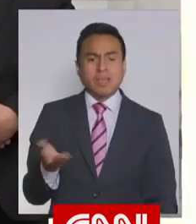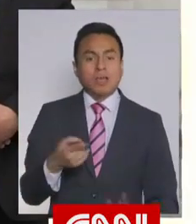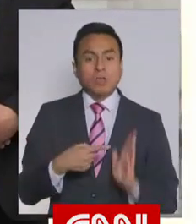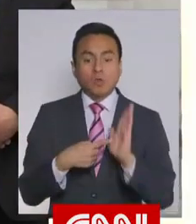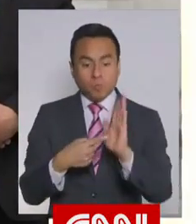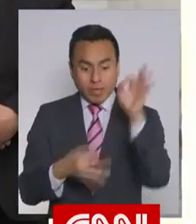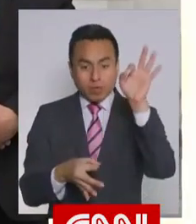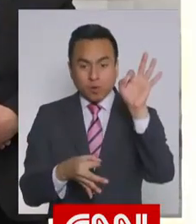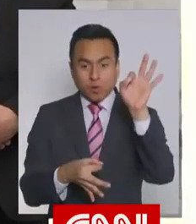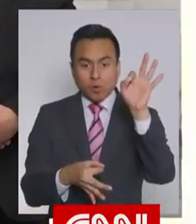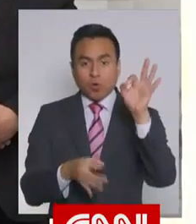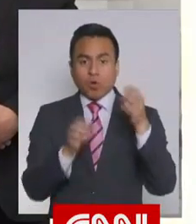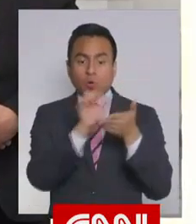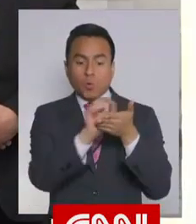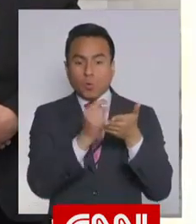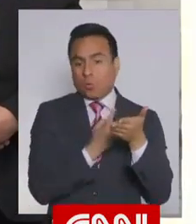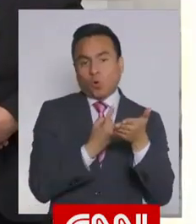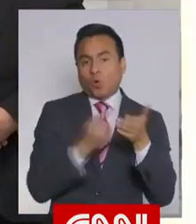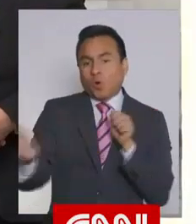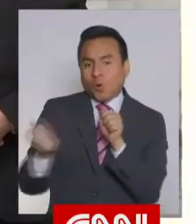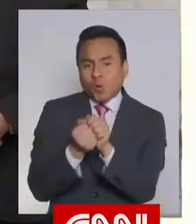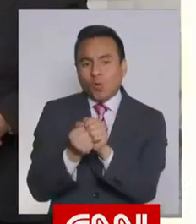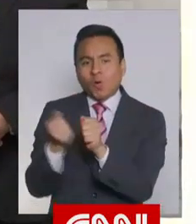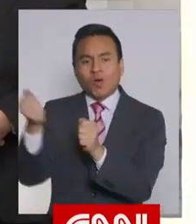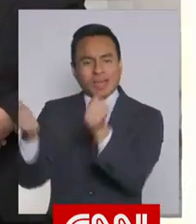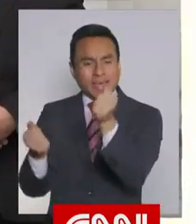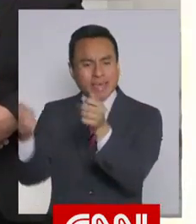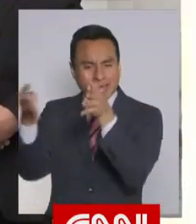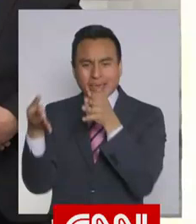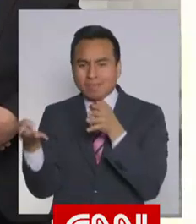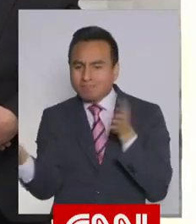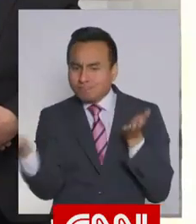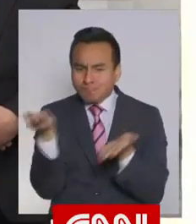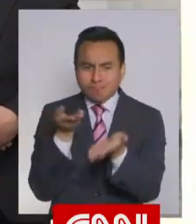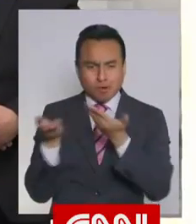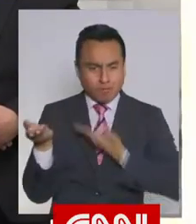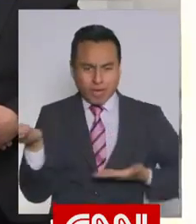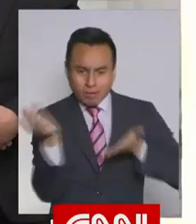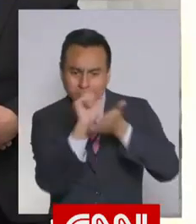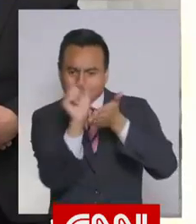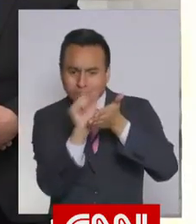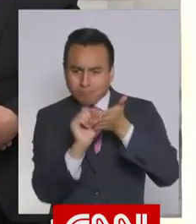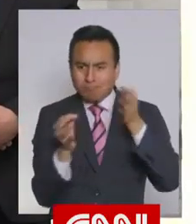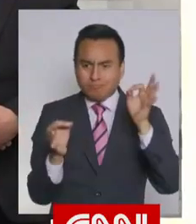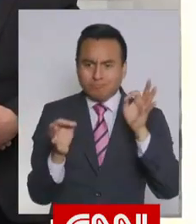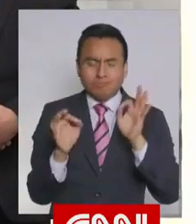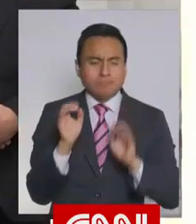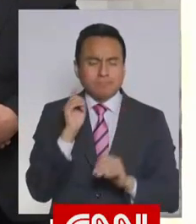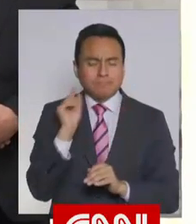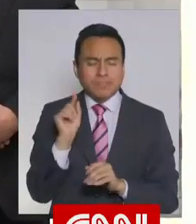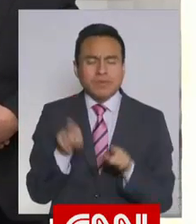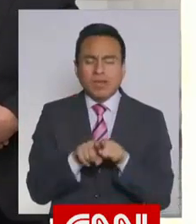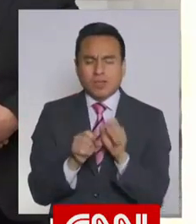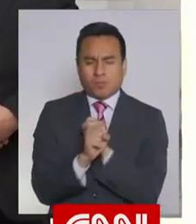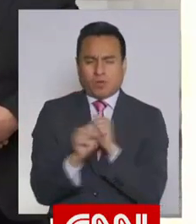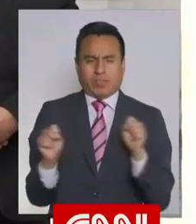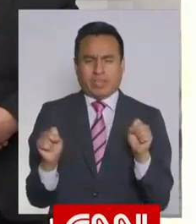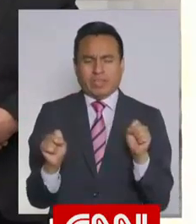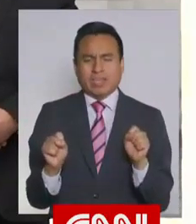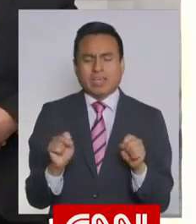construido con ellos y eso es una verdadera dirigible que no puede ser